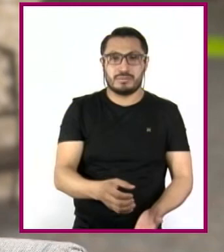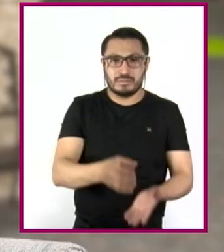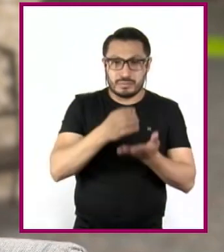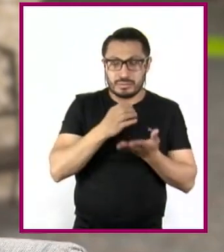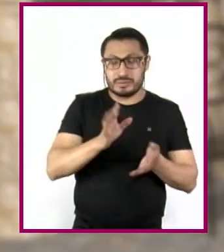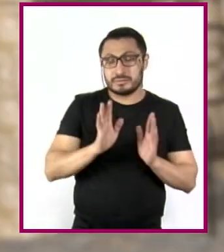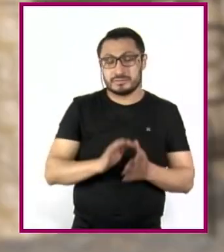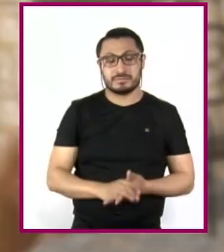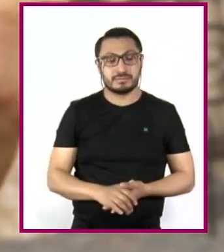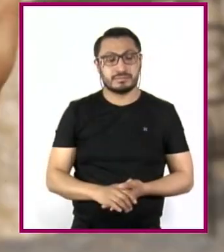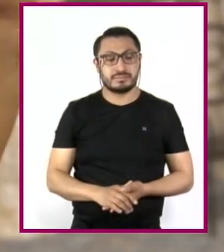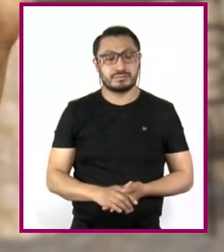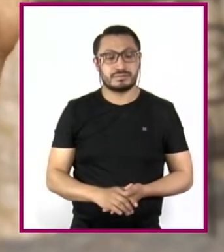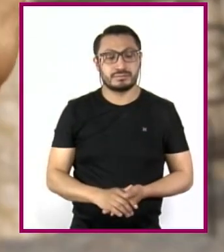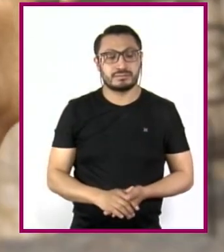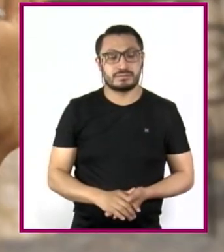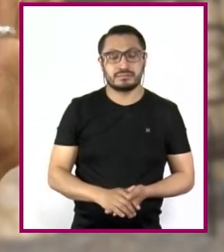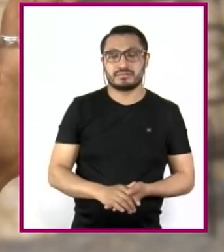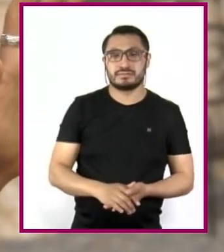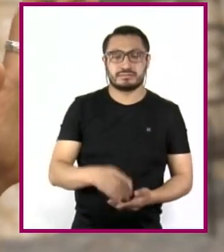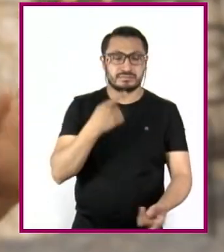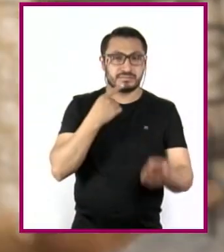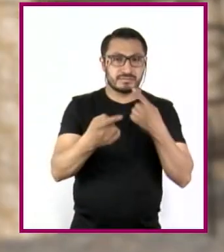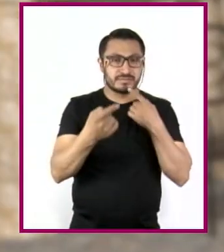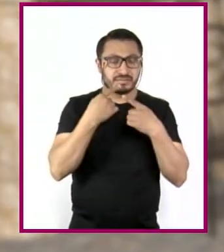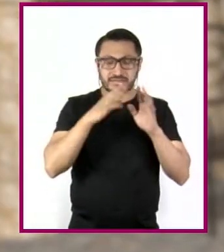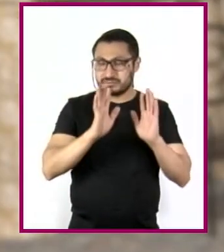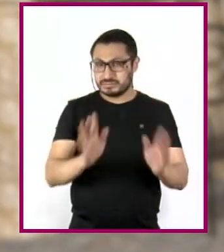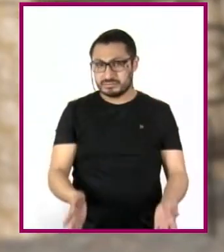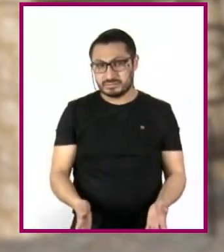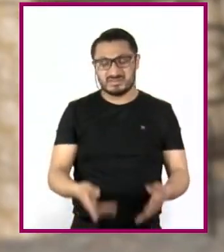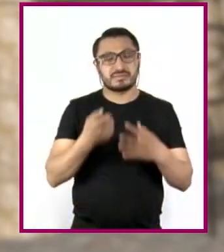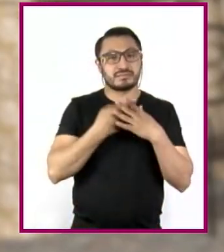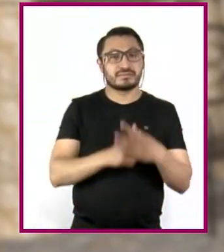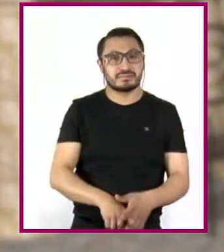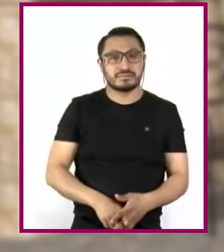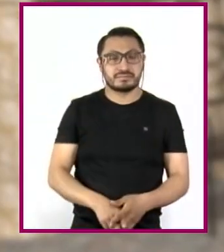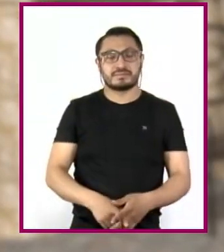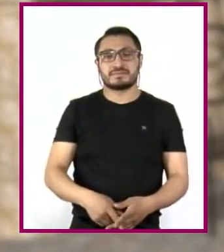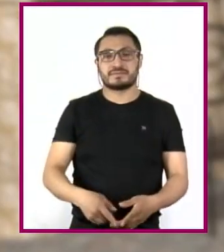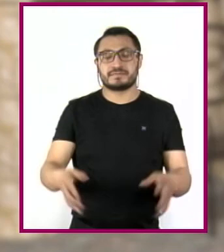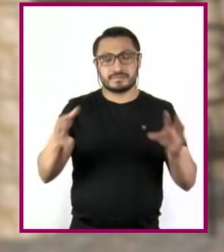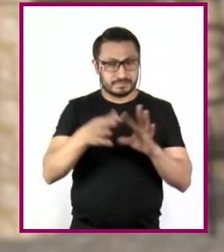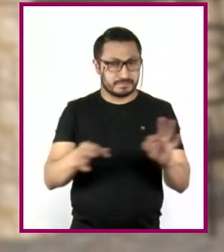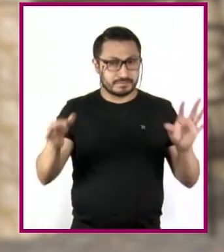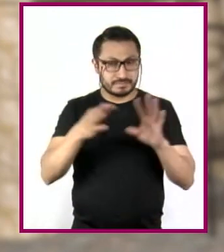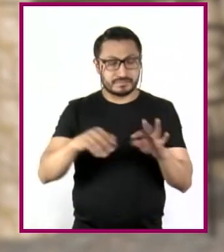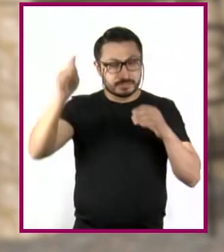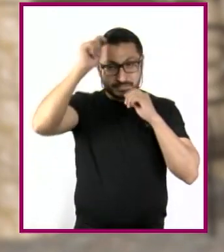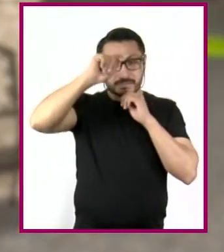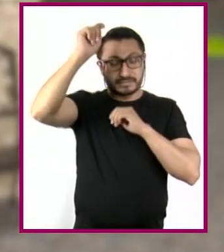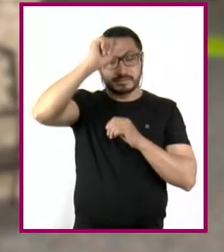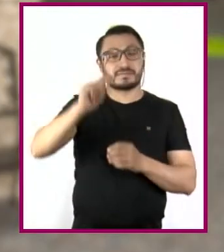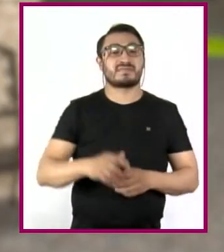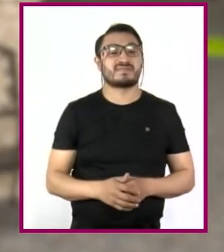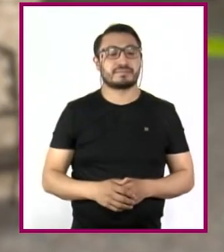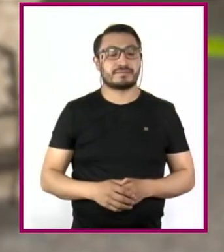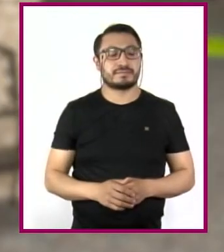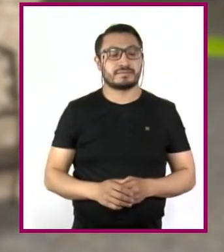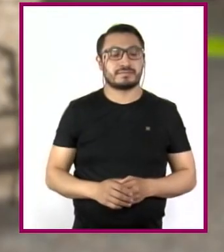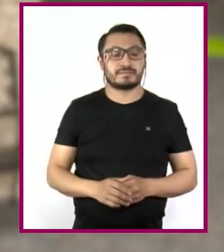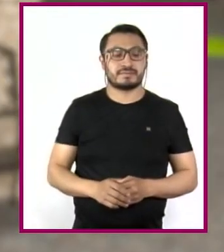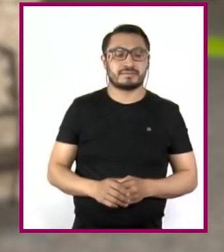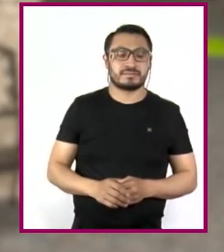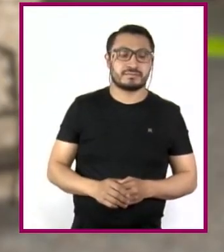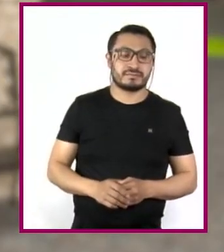deshidratación. Ya. Mucha charla, ¿no? ¡Que empiecen los argumentazos! Que